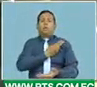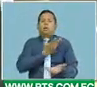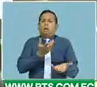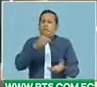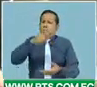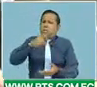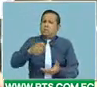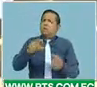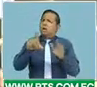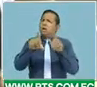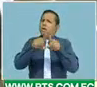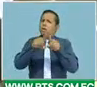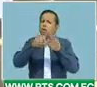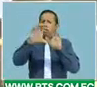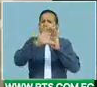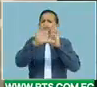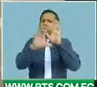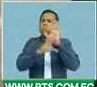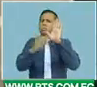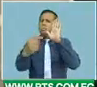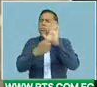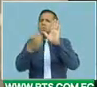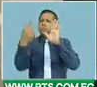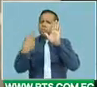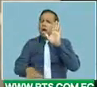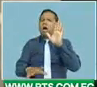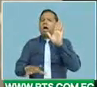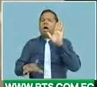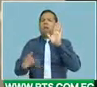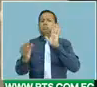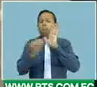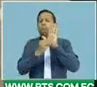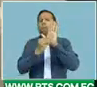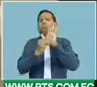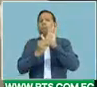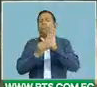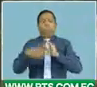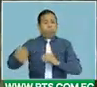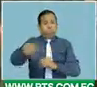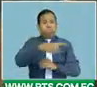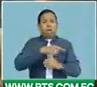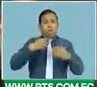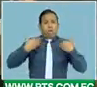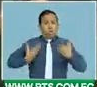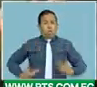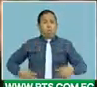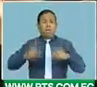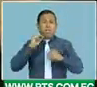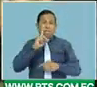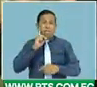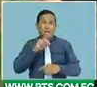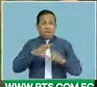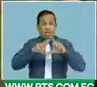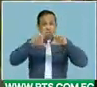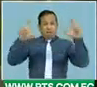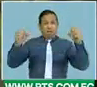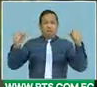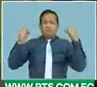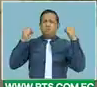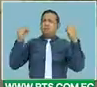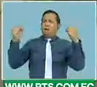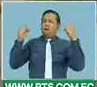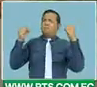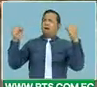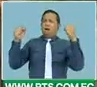lo establece la Constitución de la República. Vestidos de negro con pancartas gritando consignas, se concentraron en los exteriores de la